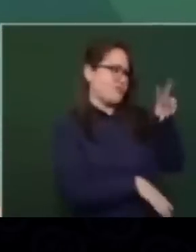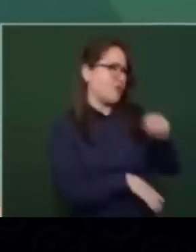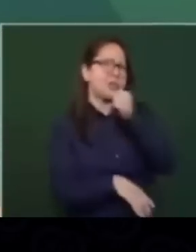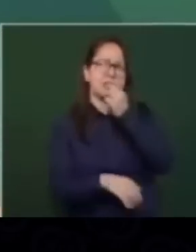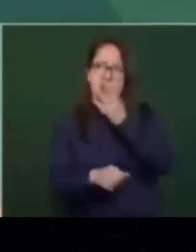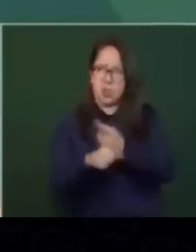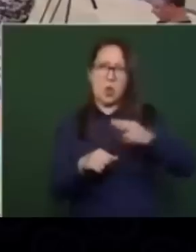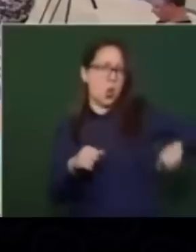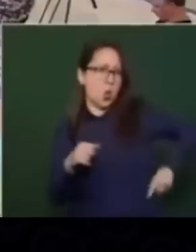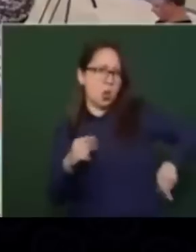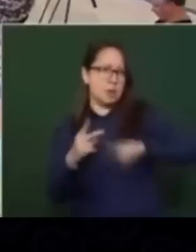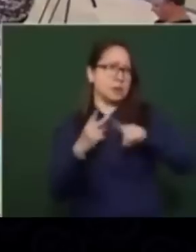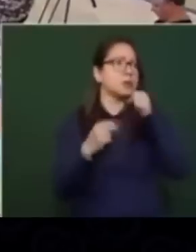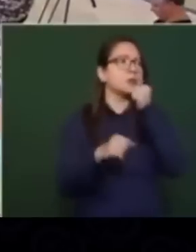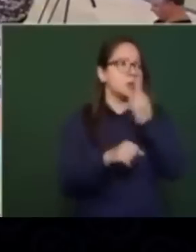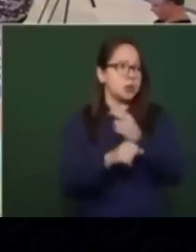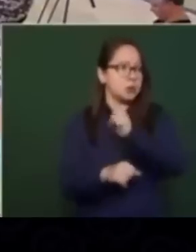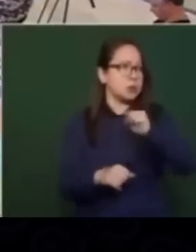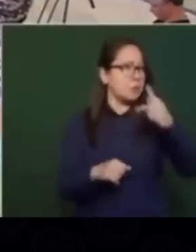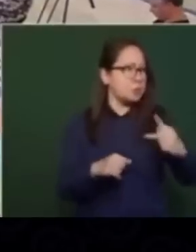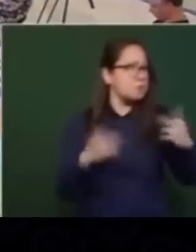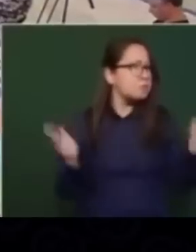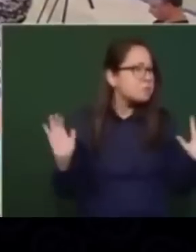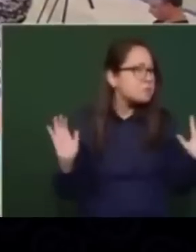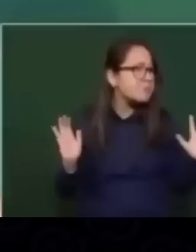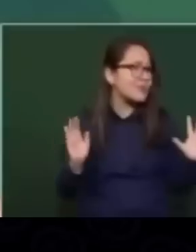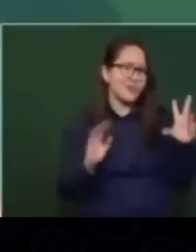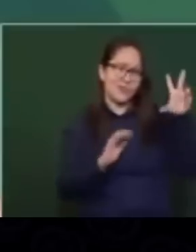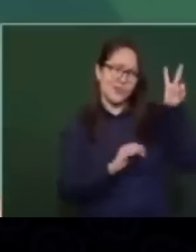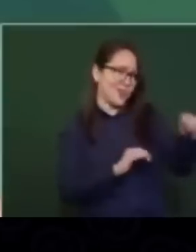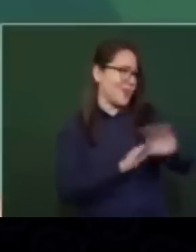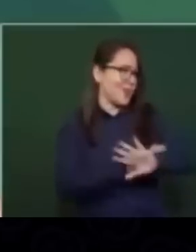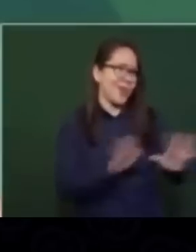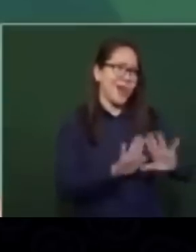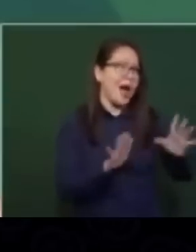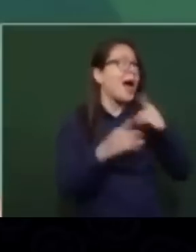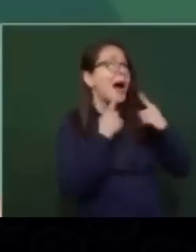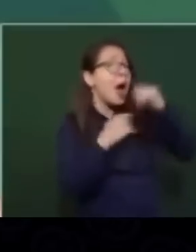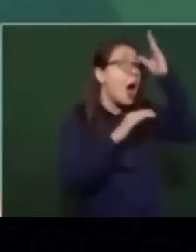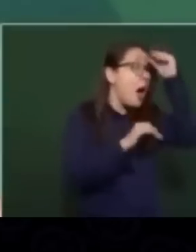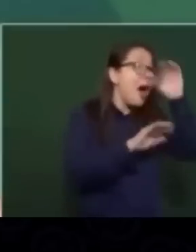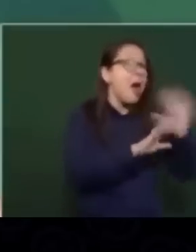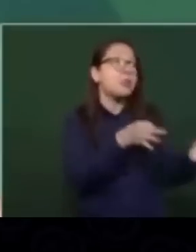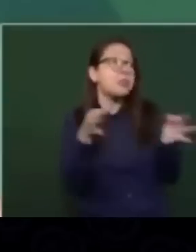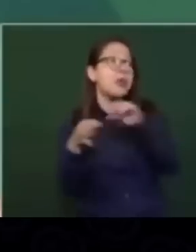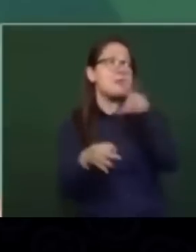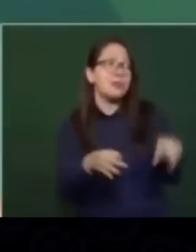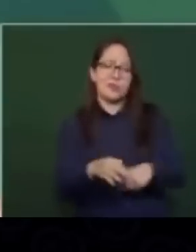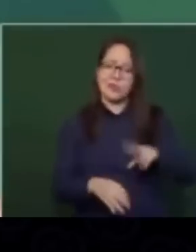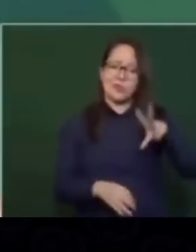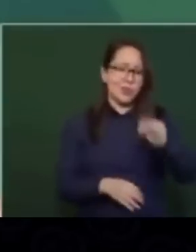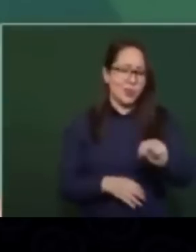de Seguridad Pública, no, ¿sí? Nada de negociación. Eso tiene que ver con la